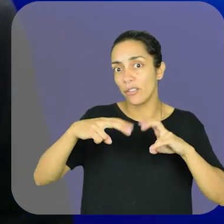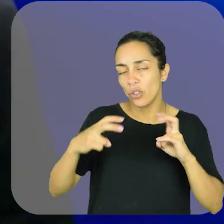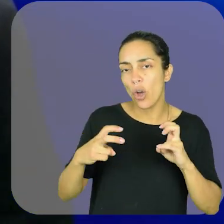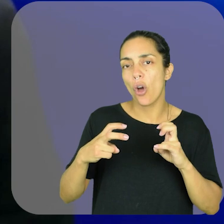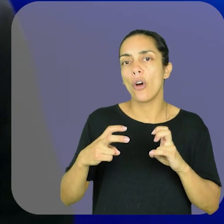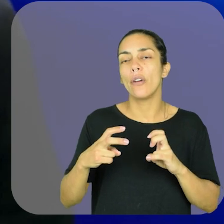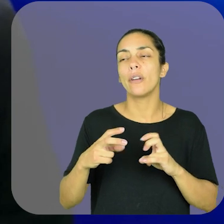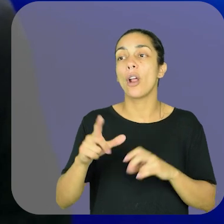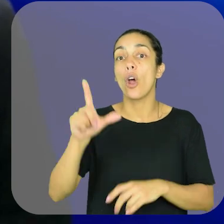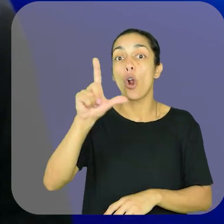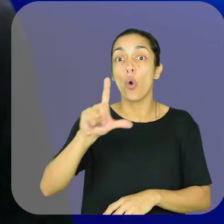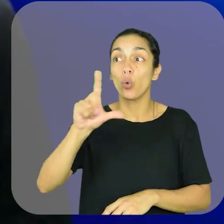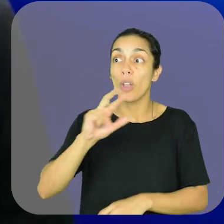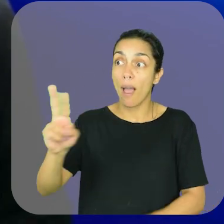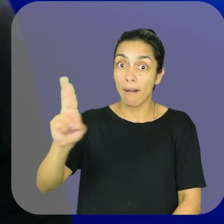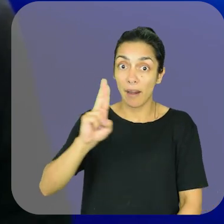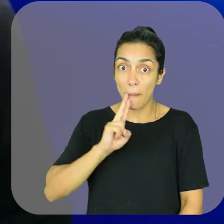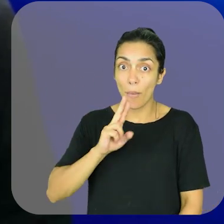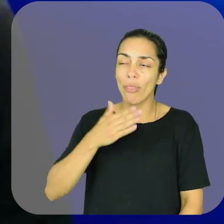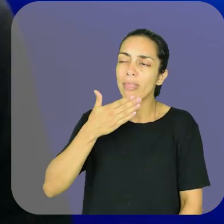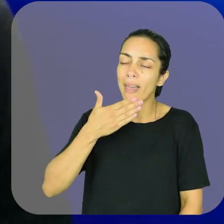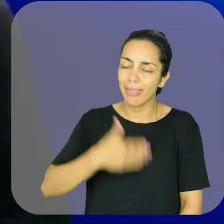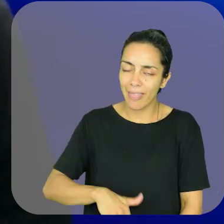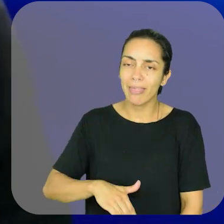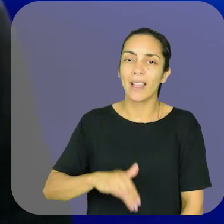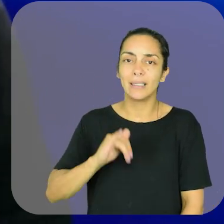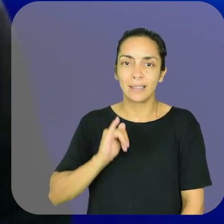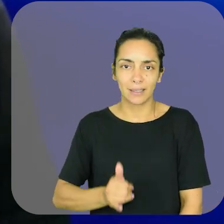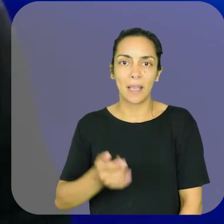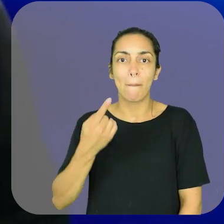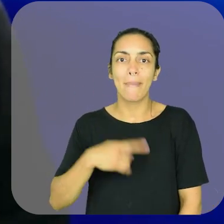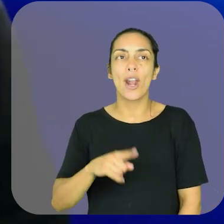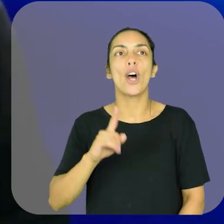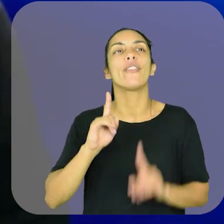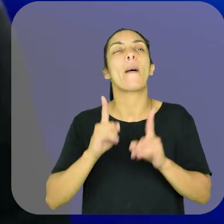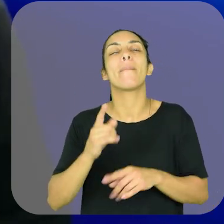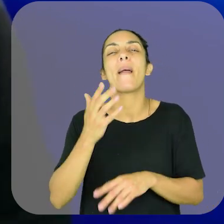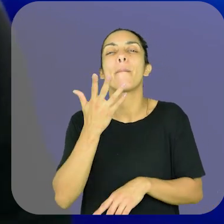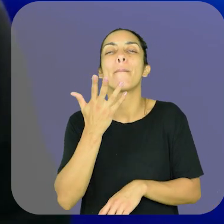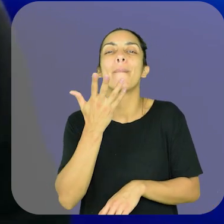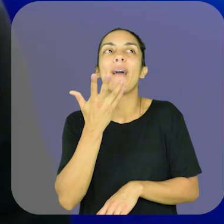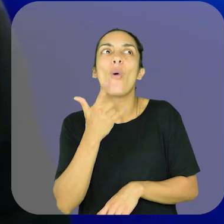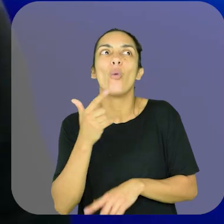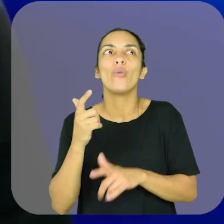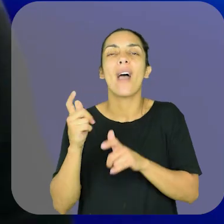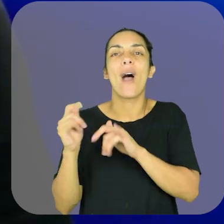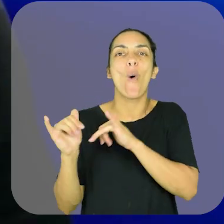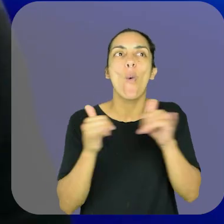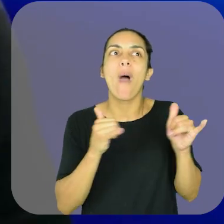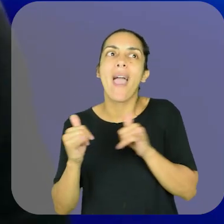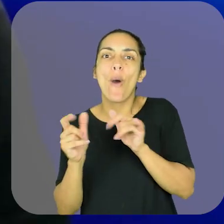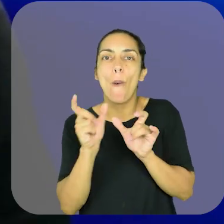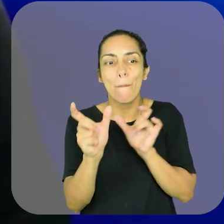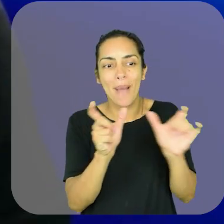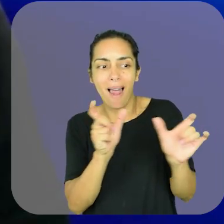Y Lucía te responde, sí lo entendía, sí, pero también me gustan los juegos de palabras, por eso encontré un entrecruzamiento